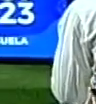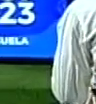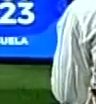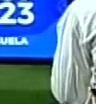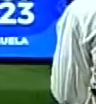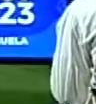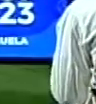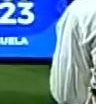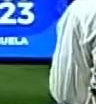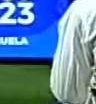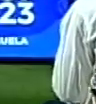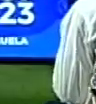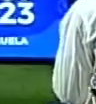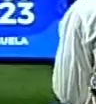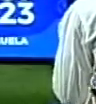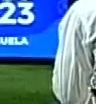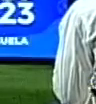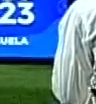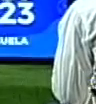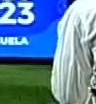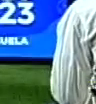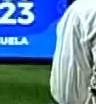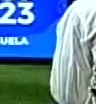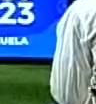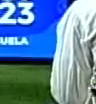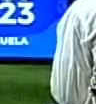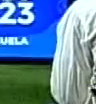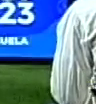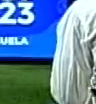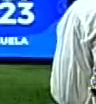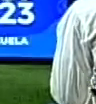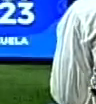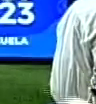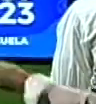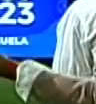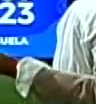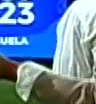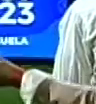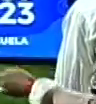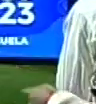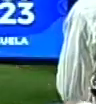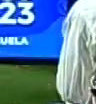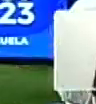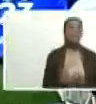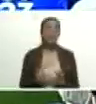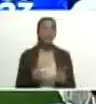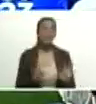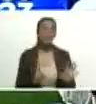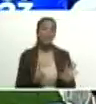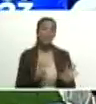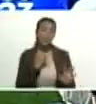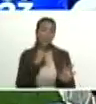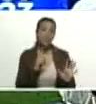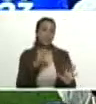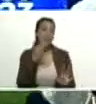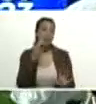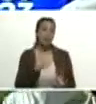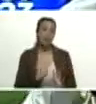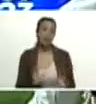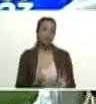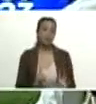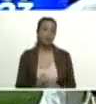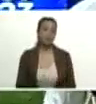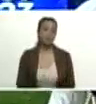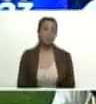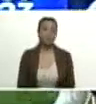del presidente ahí? Vámonos. No, la taza la tengo aquí que me la mandó María León. ¿Dónde está María León? No te mojes, María León. Ah,